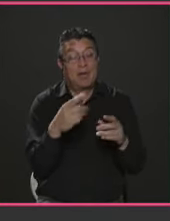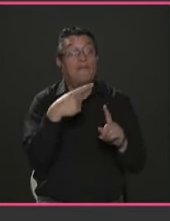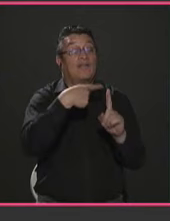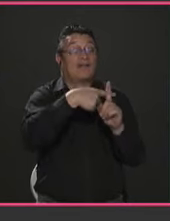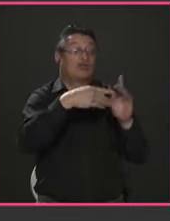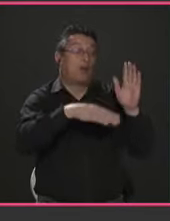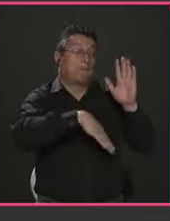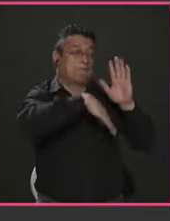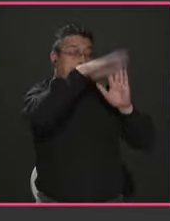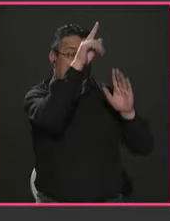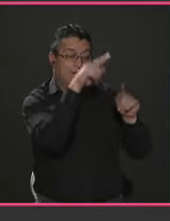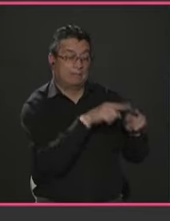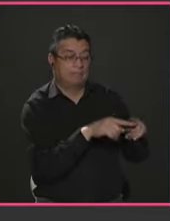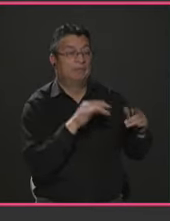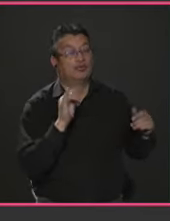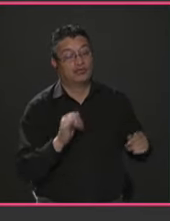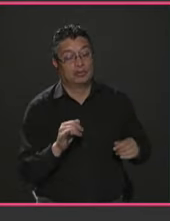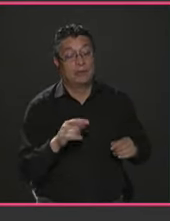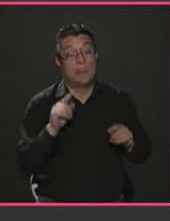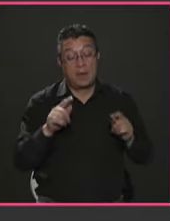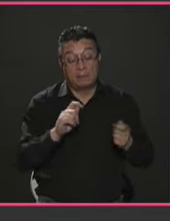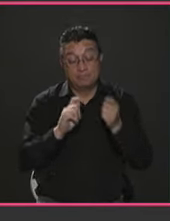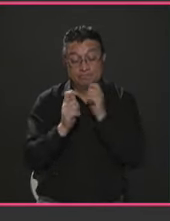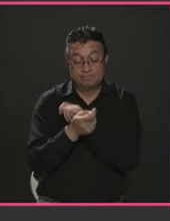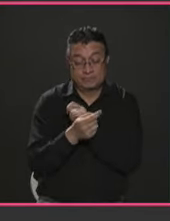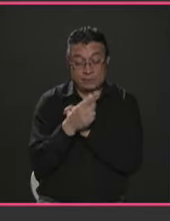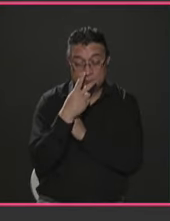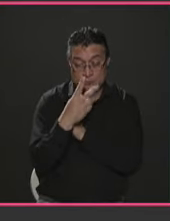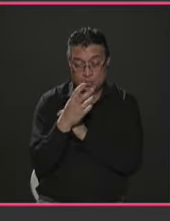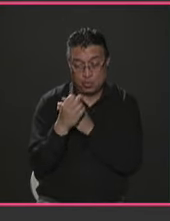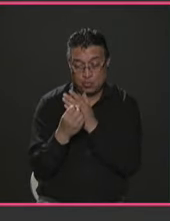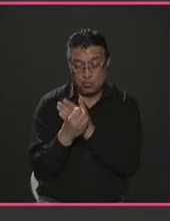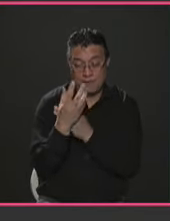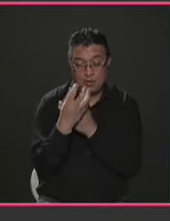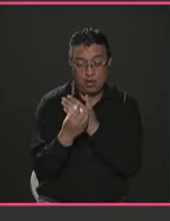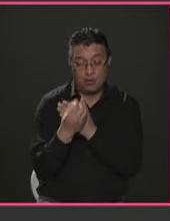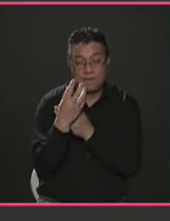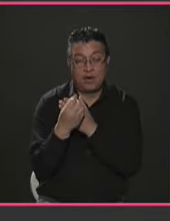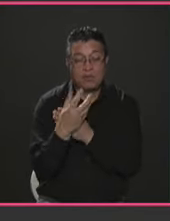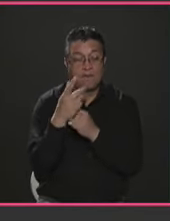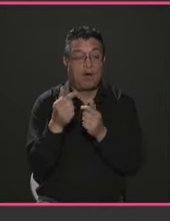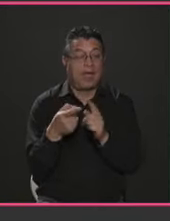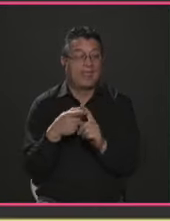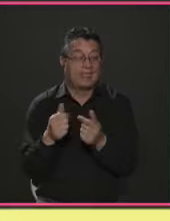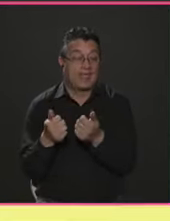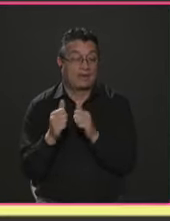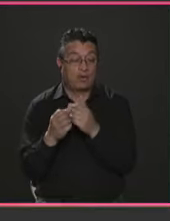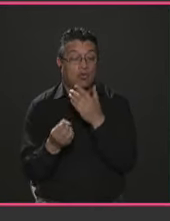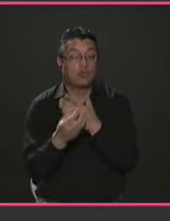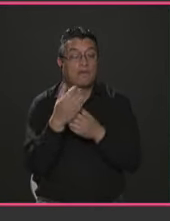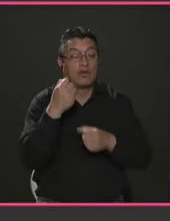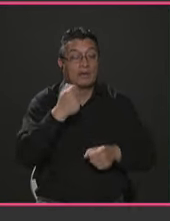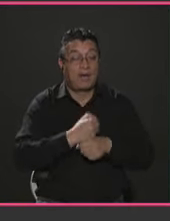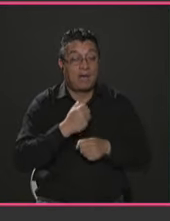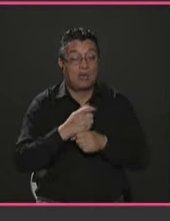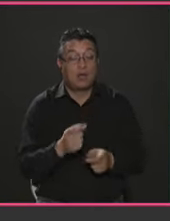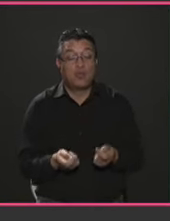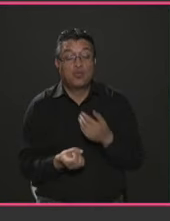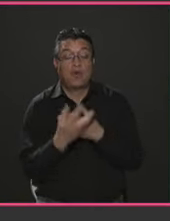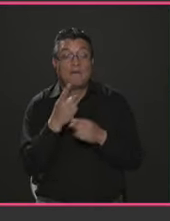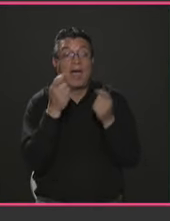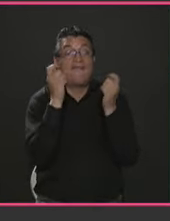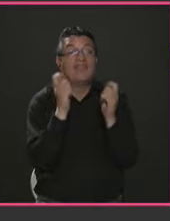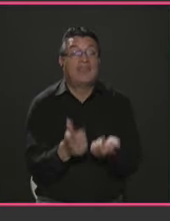me quería centrar al revés en lo que aparece nuevo Qué cosas empiezan a aparecer como nuevos desafíos como nuevos trabajos como nuevas habilidades